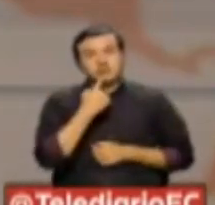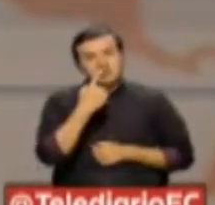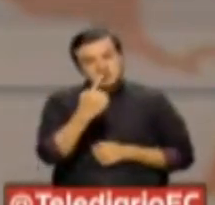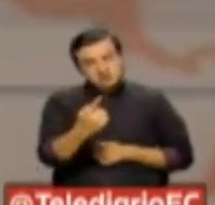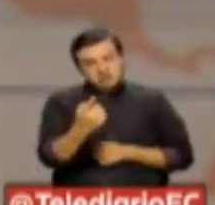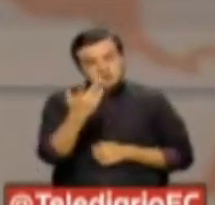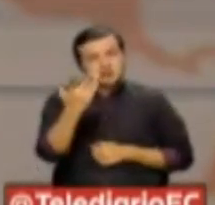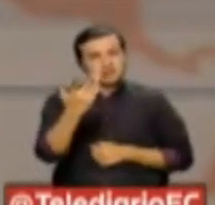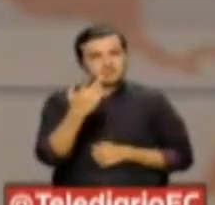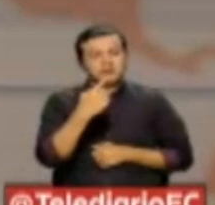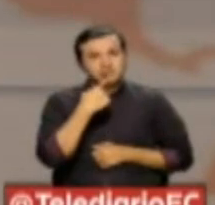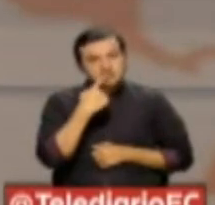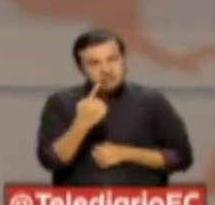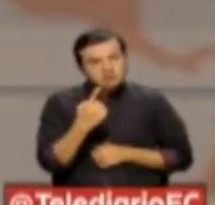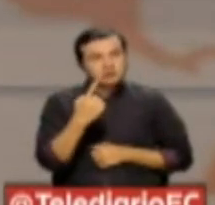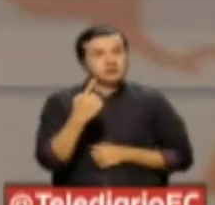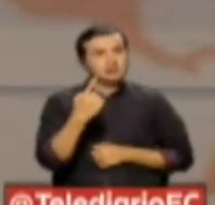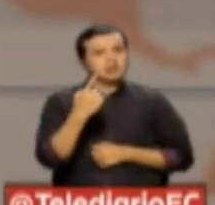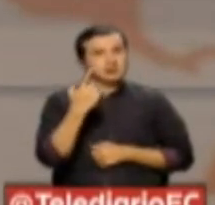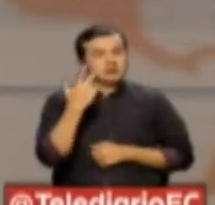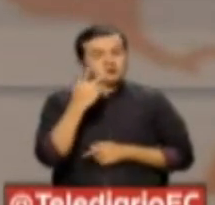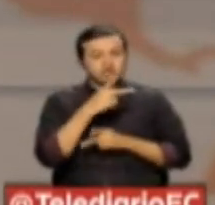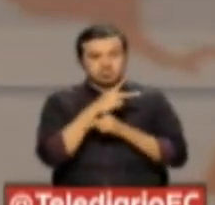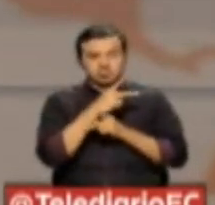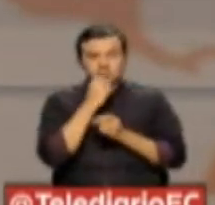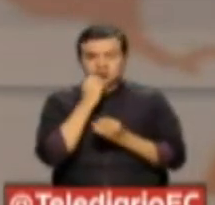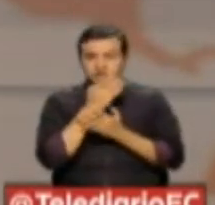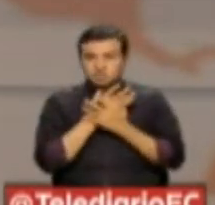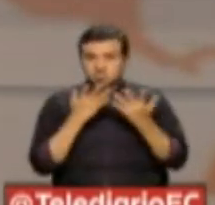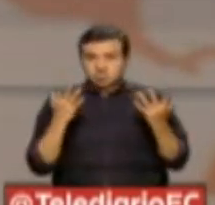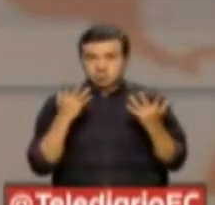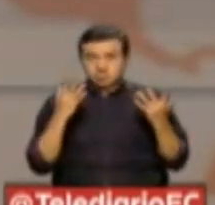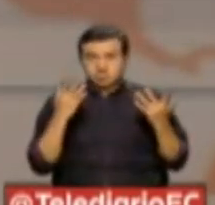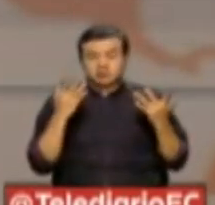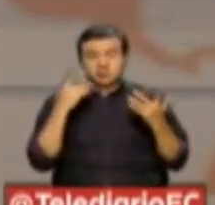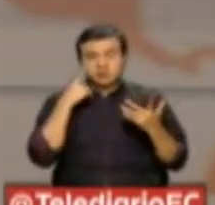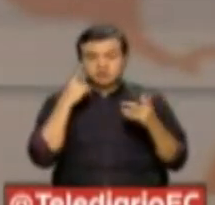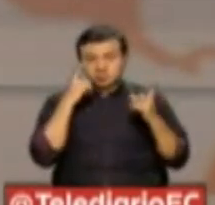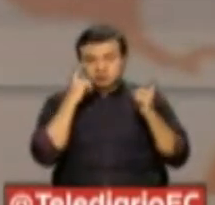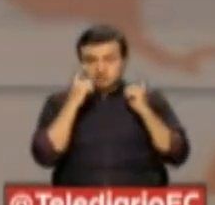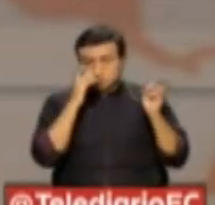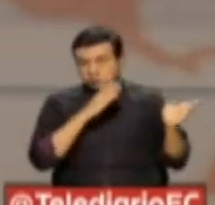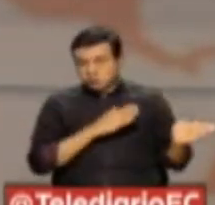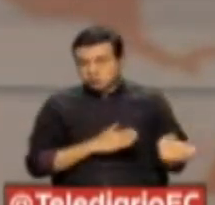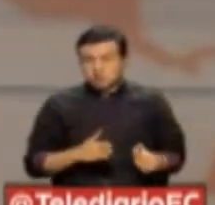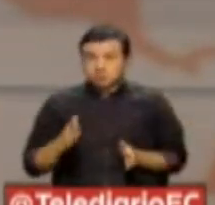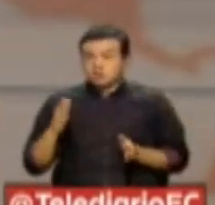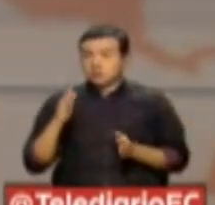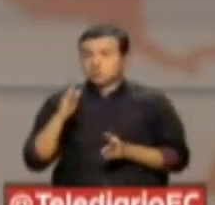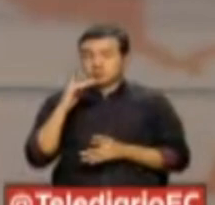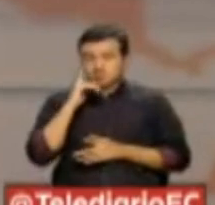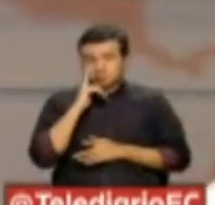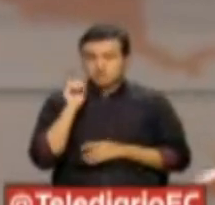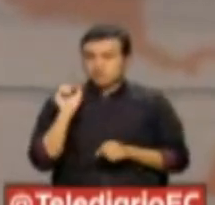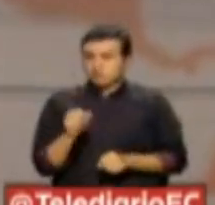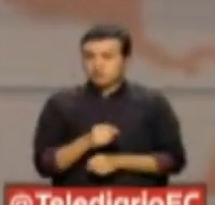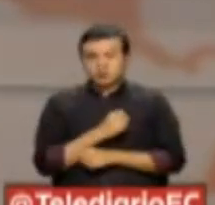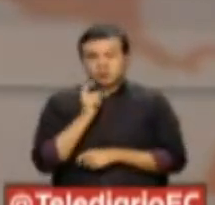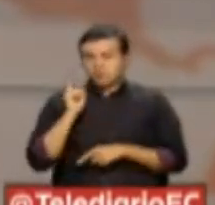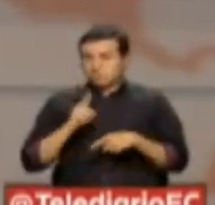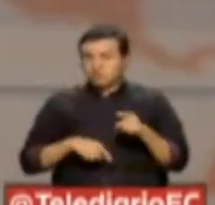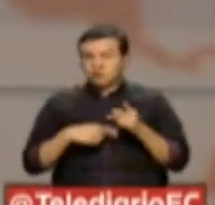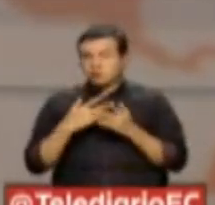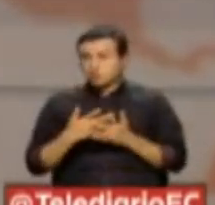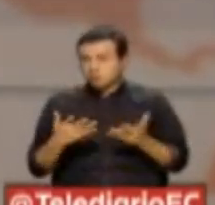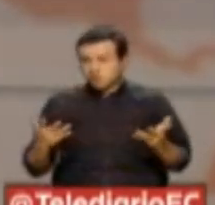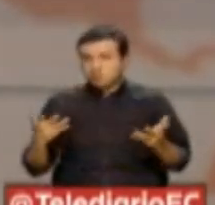pero esto es lo que podemos hacer desde el consejo legislar y fiscalizar lo que no podemos y permítanme utilizar este existe